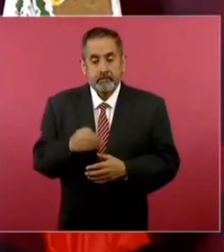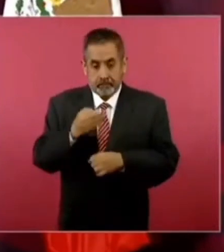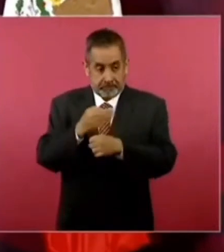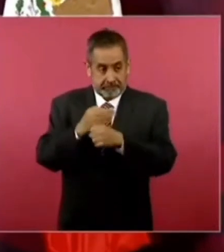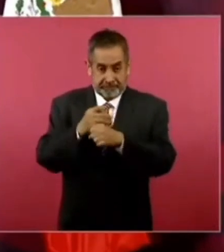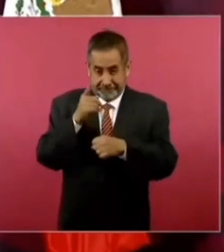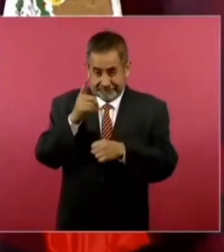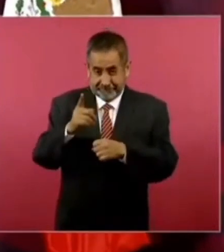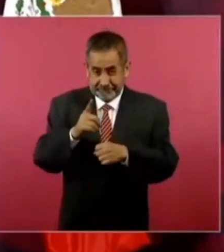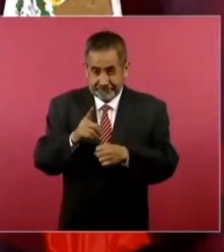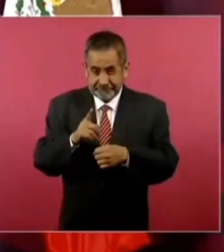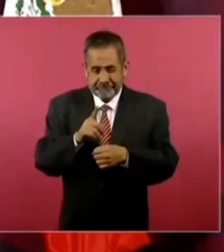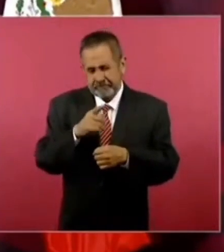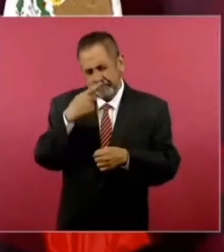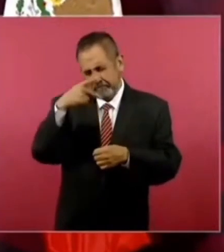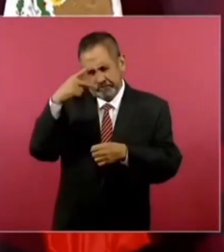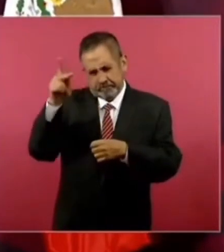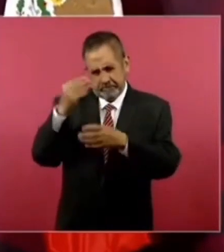procedimiento,